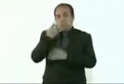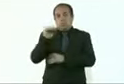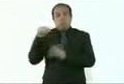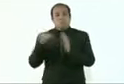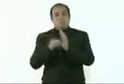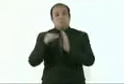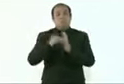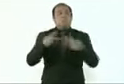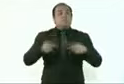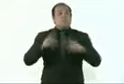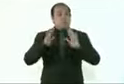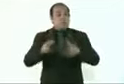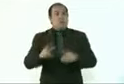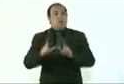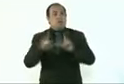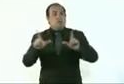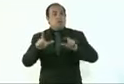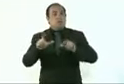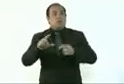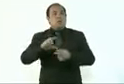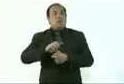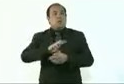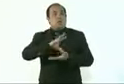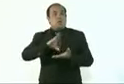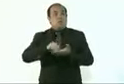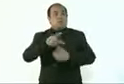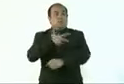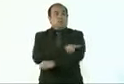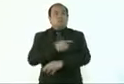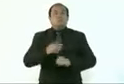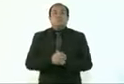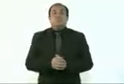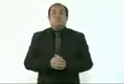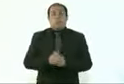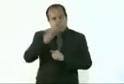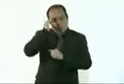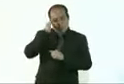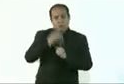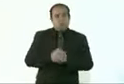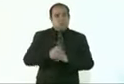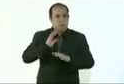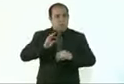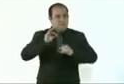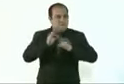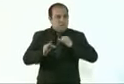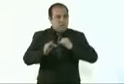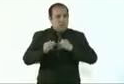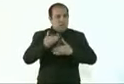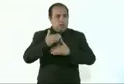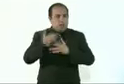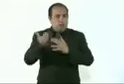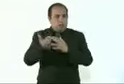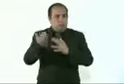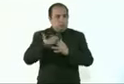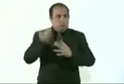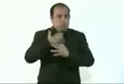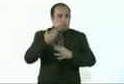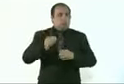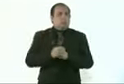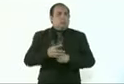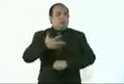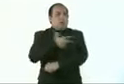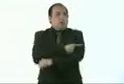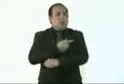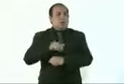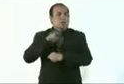completo. Y siguiente, estimamos que para el fin de esta etapa de vacunación que anunciamos, es decir, el 19 de enero, tengamos ya